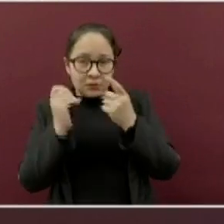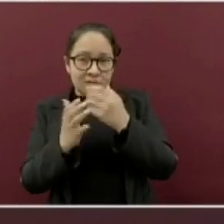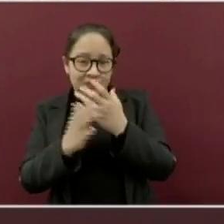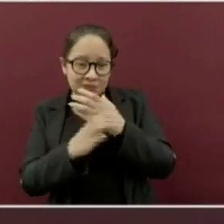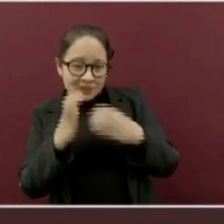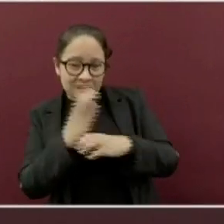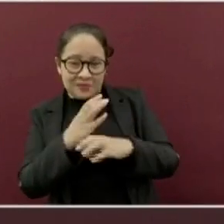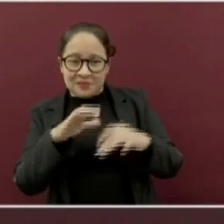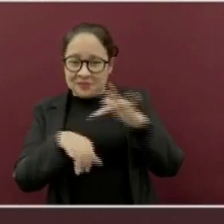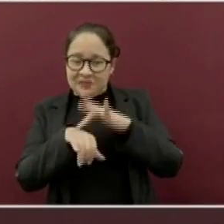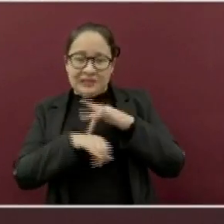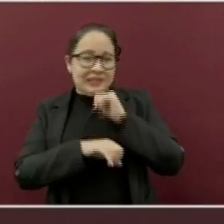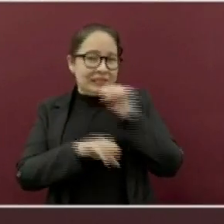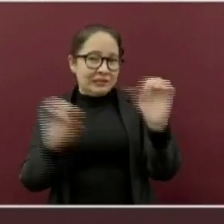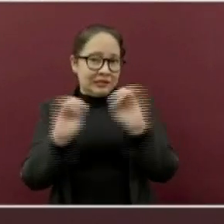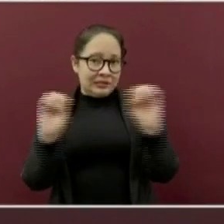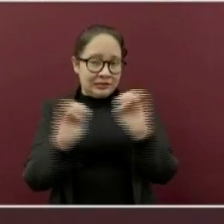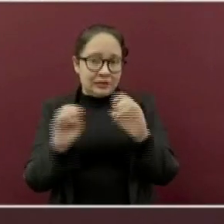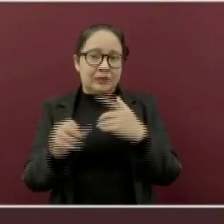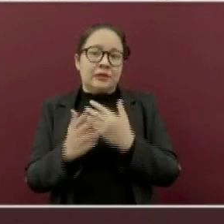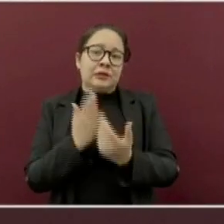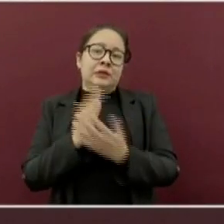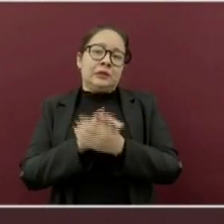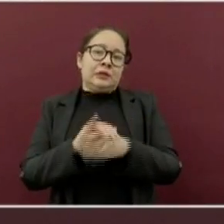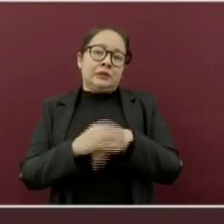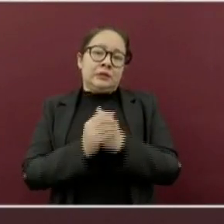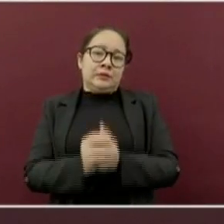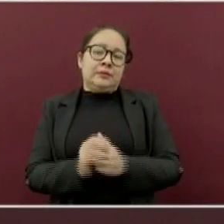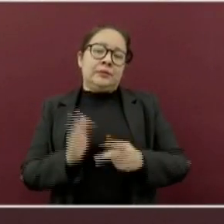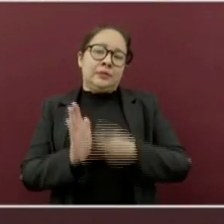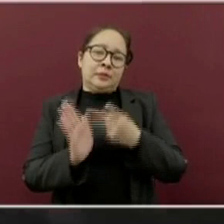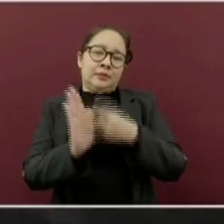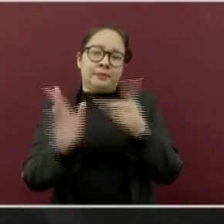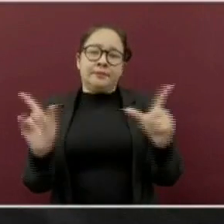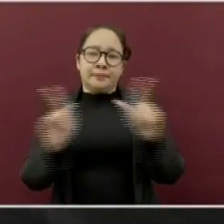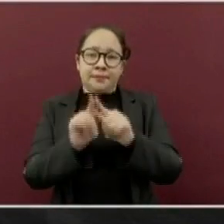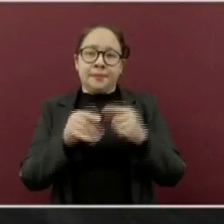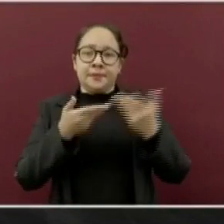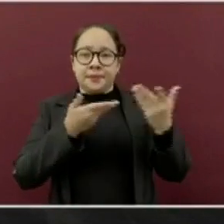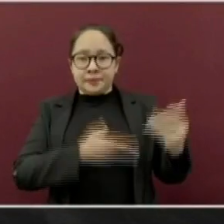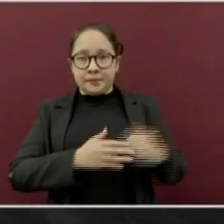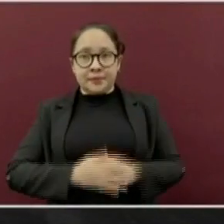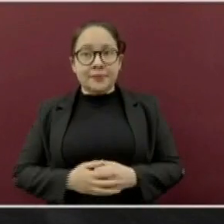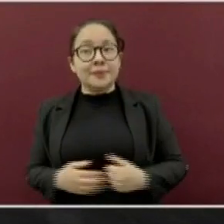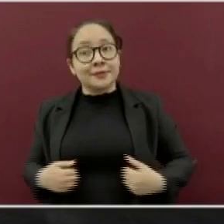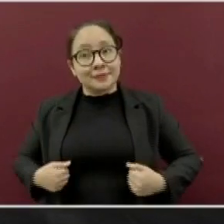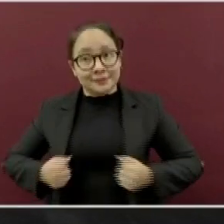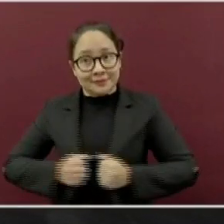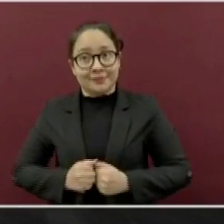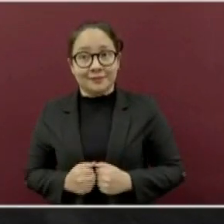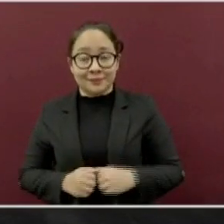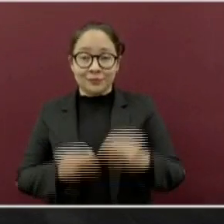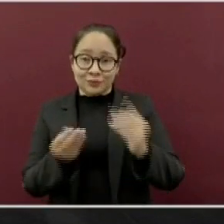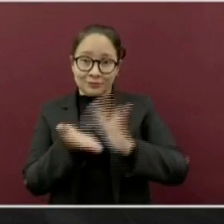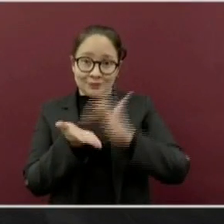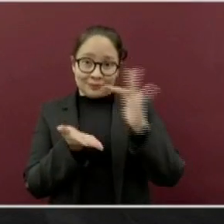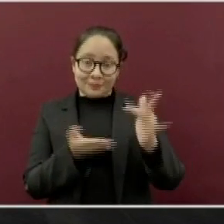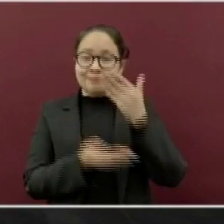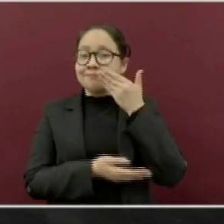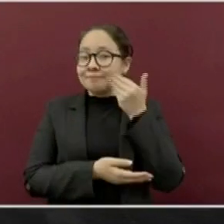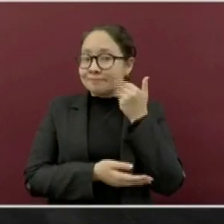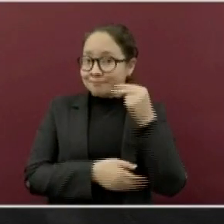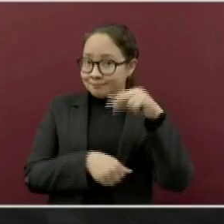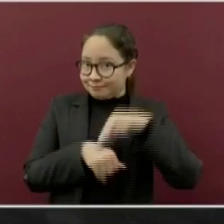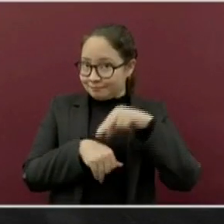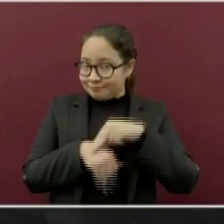apliquen en general todas las medidas preventivas. Es todo. Paso la voz al doctor Ramos Alor. Muchísimas gracias. Muy amables,